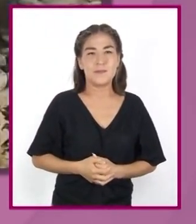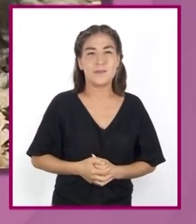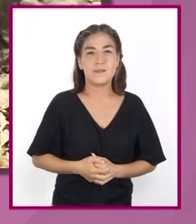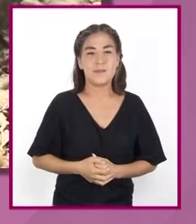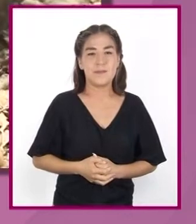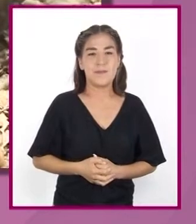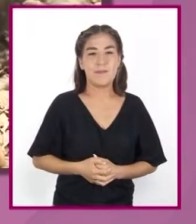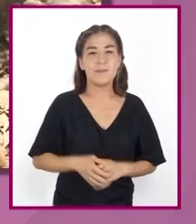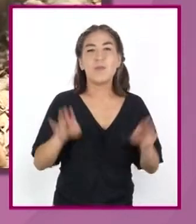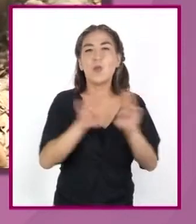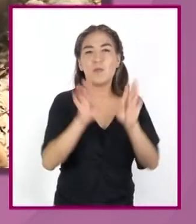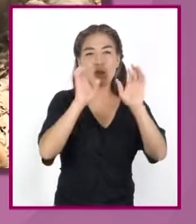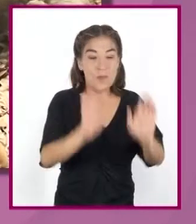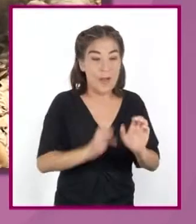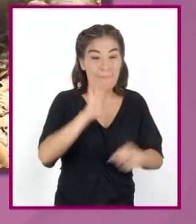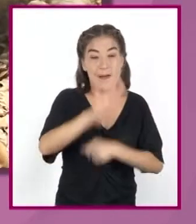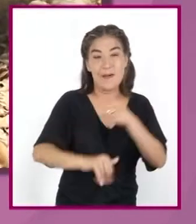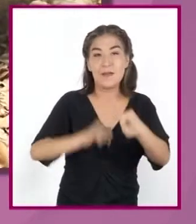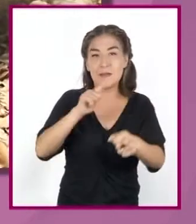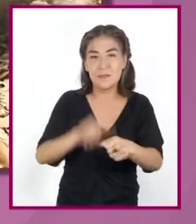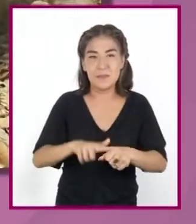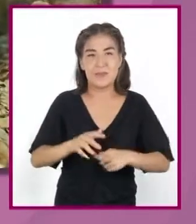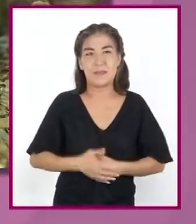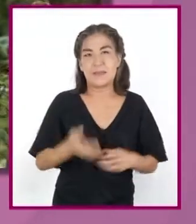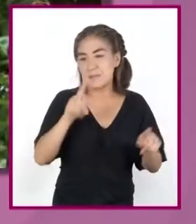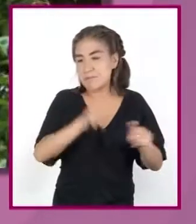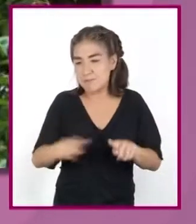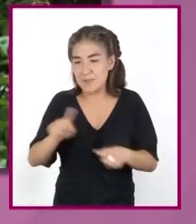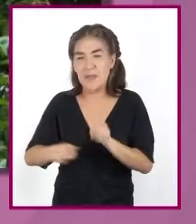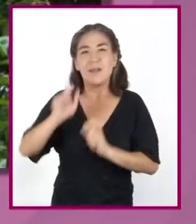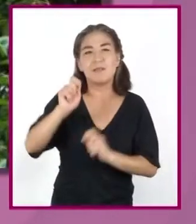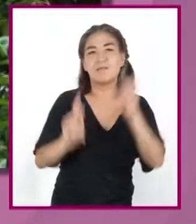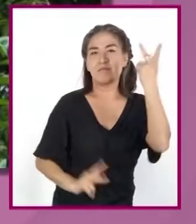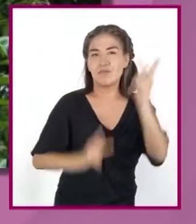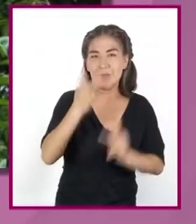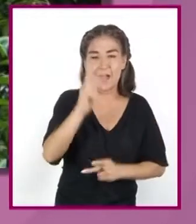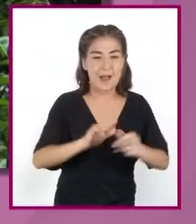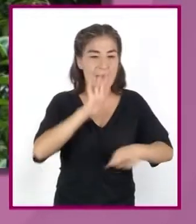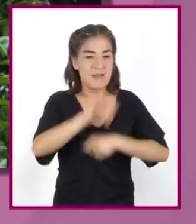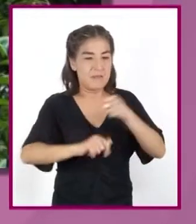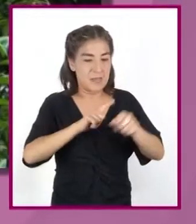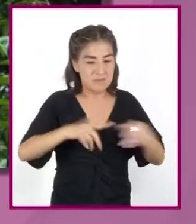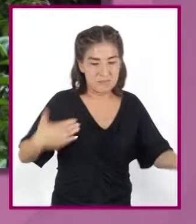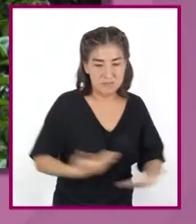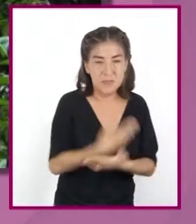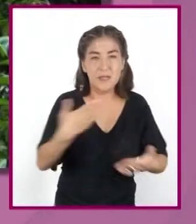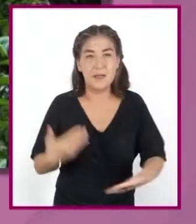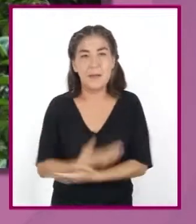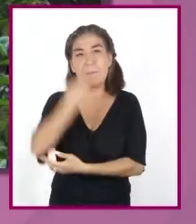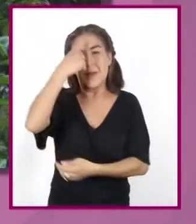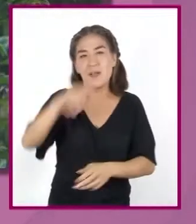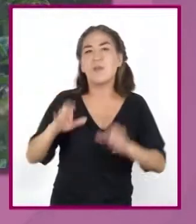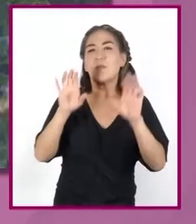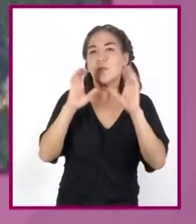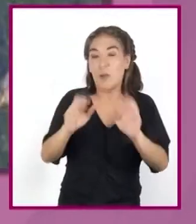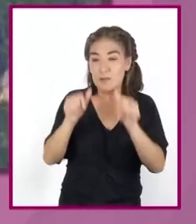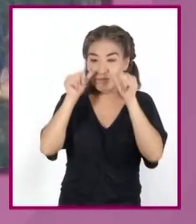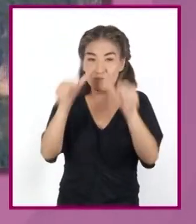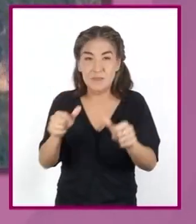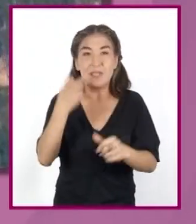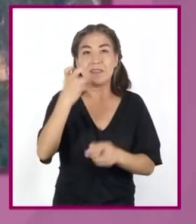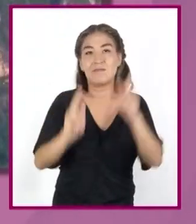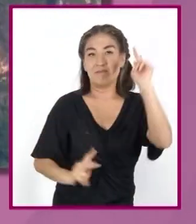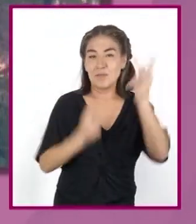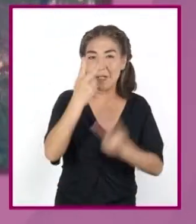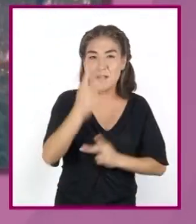El mantenimiento de especies, su diversidad y variabilidad genética, ecosistemas y servicios ambientales que proveen,